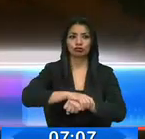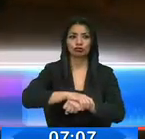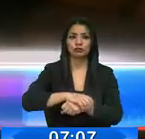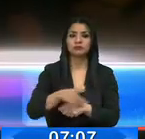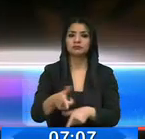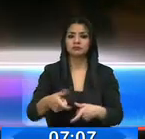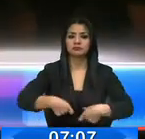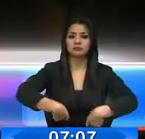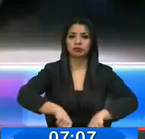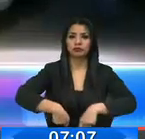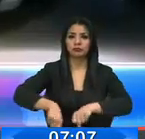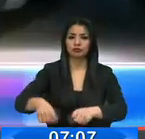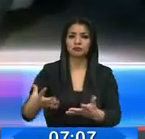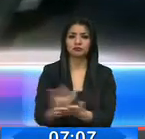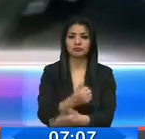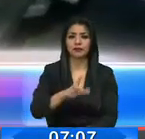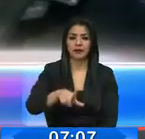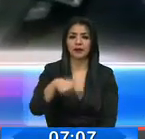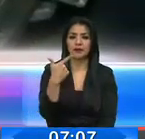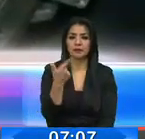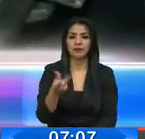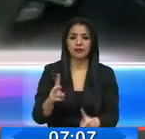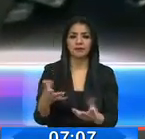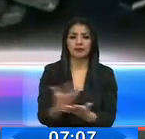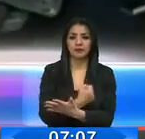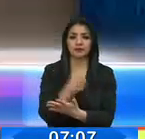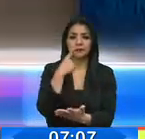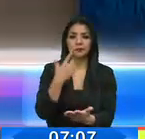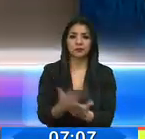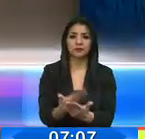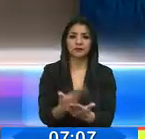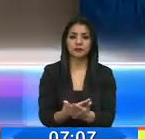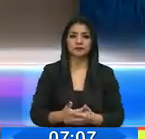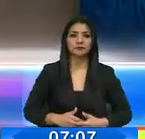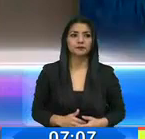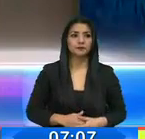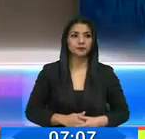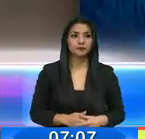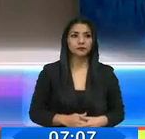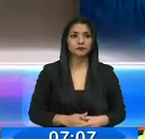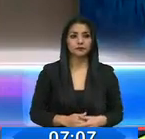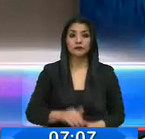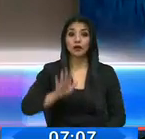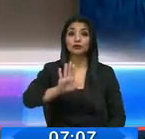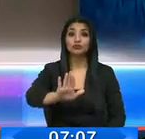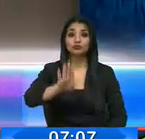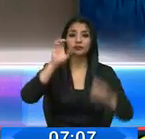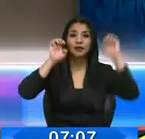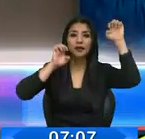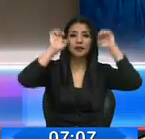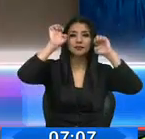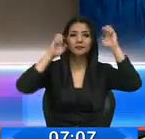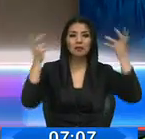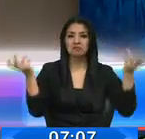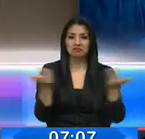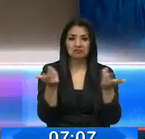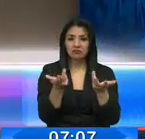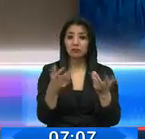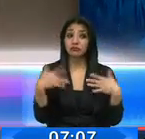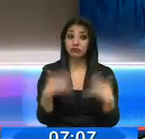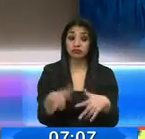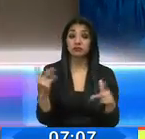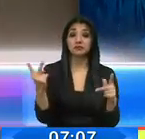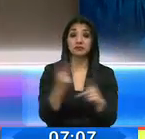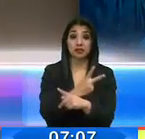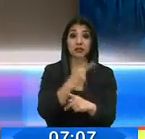las motocicletas y el arma que habrían utilizado en el asalto. Deja entrever de que el modus operandi es de extrema